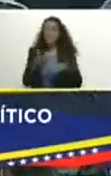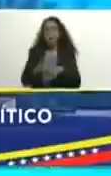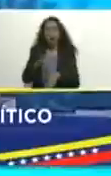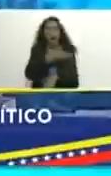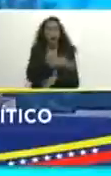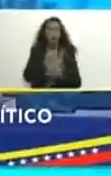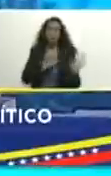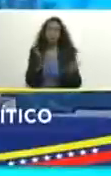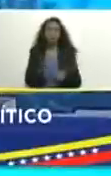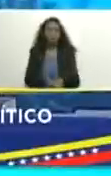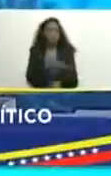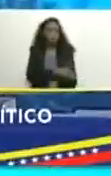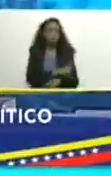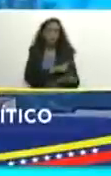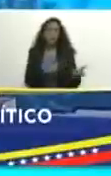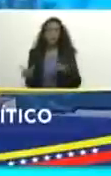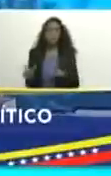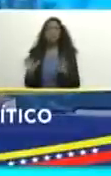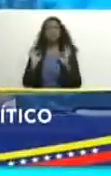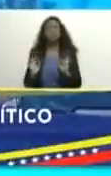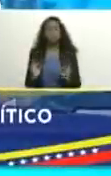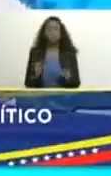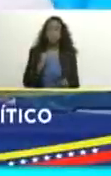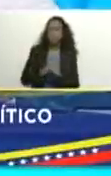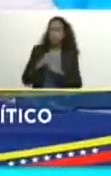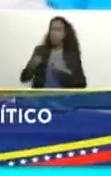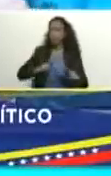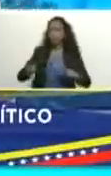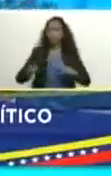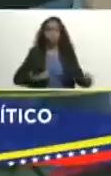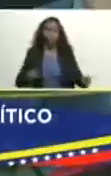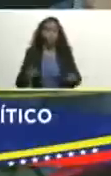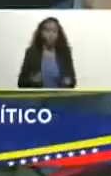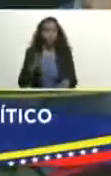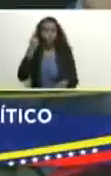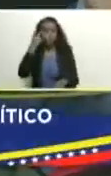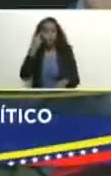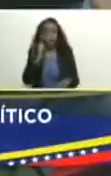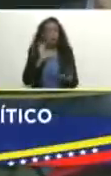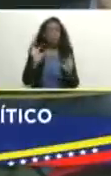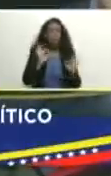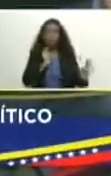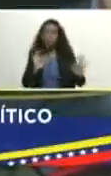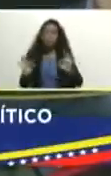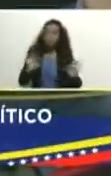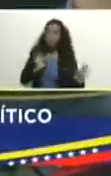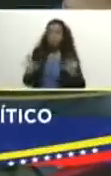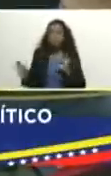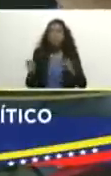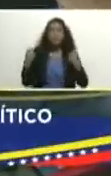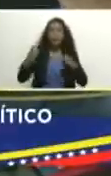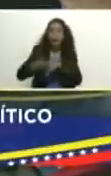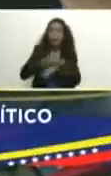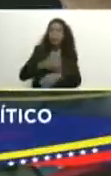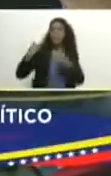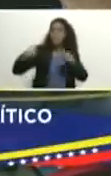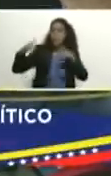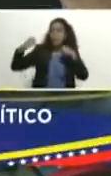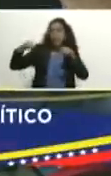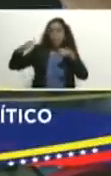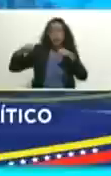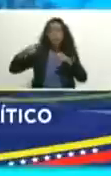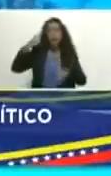en el país, funcionan, tienen su estrategia de desarrollo, sus procesos de entrenamiento,